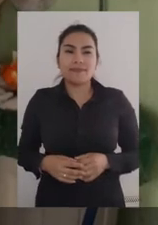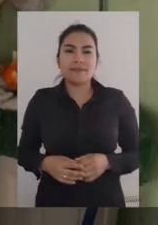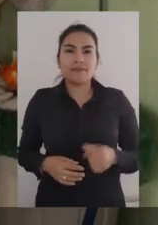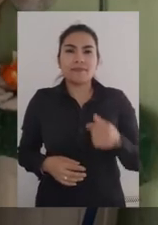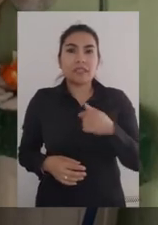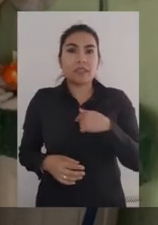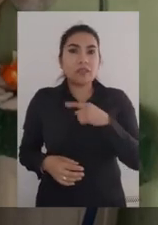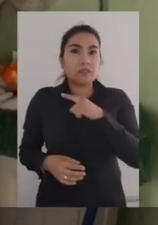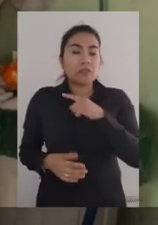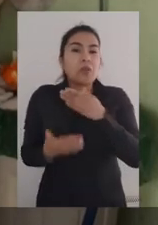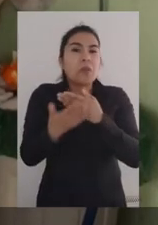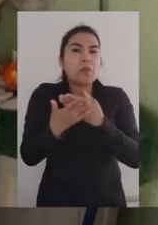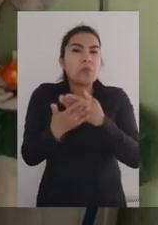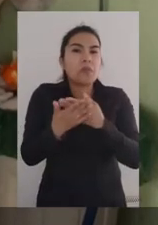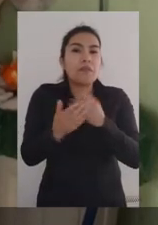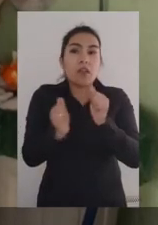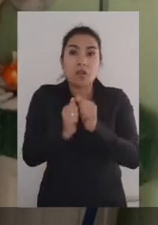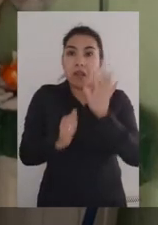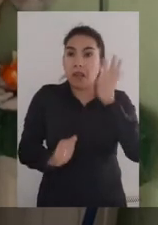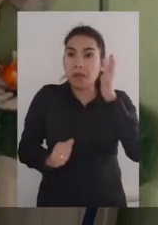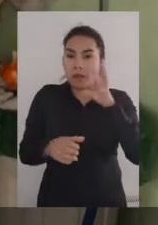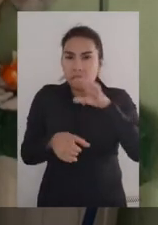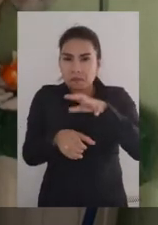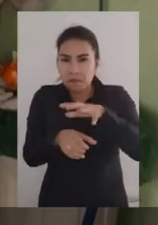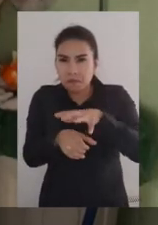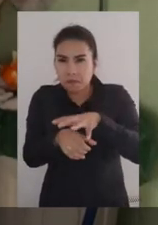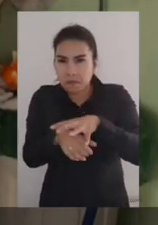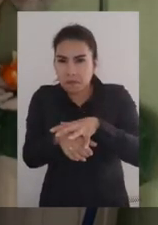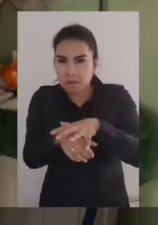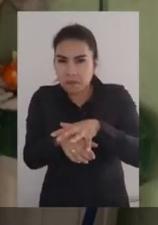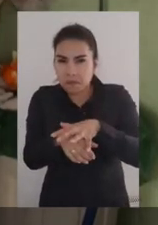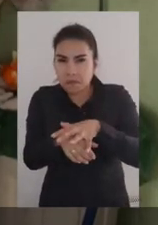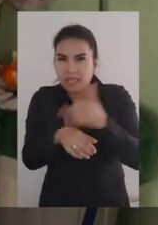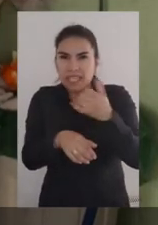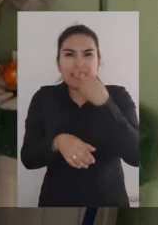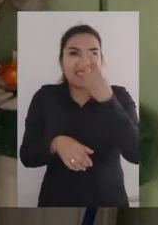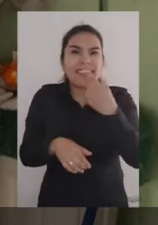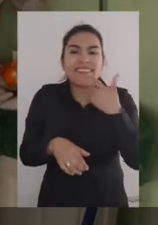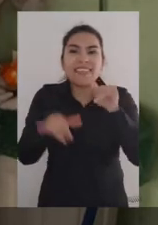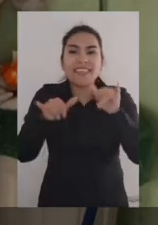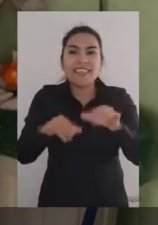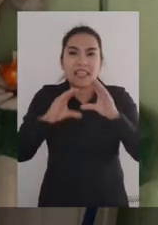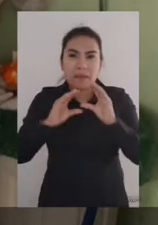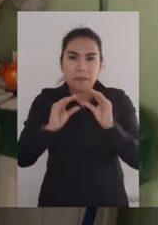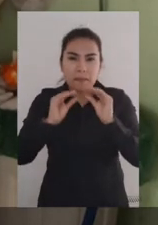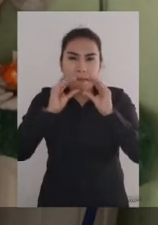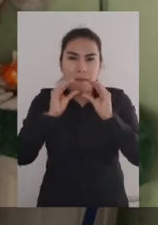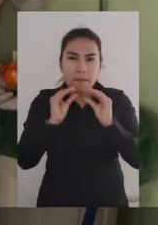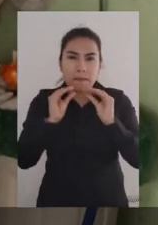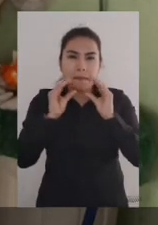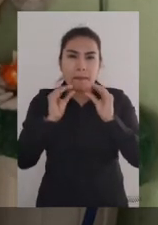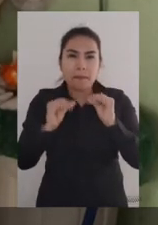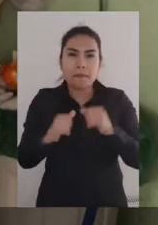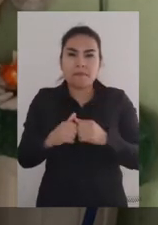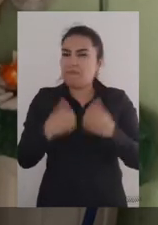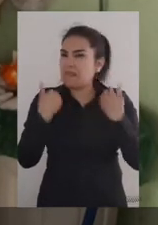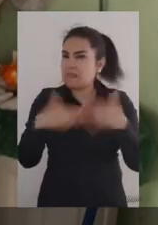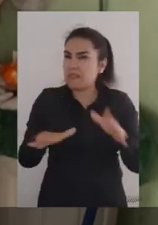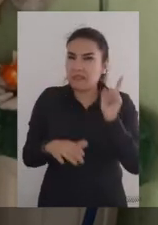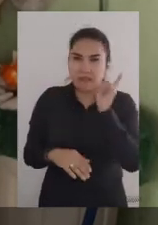yo no lo prueba con la mano sí y ahí se ve que quedan blandito el giro esta